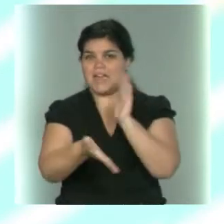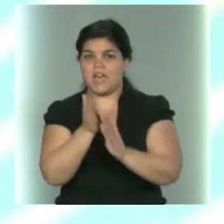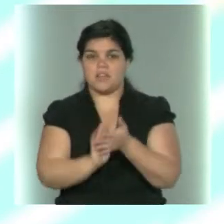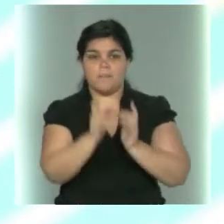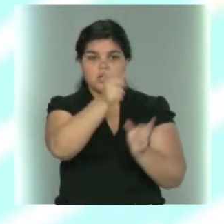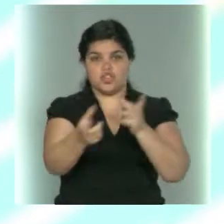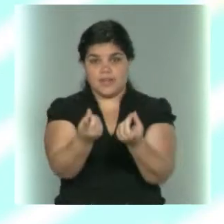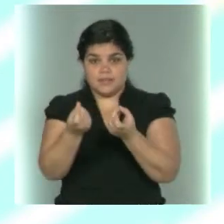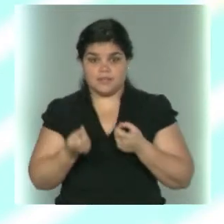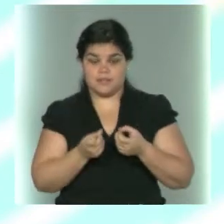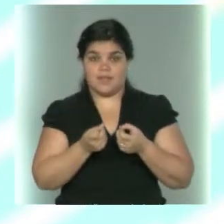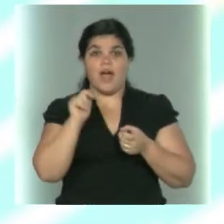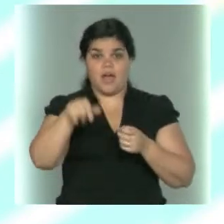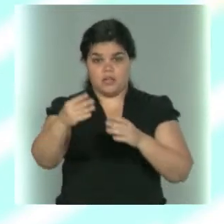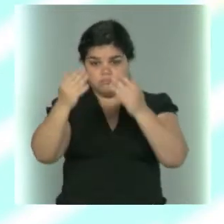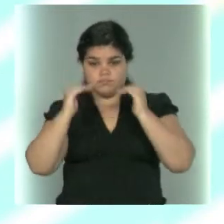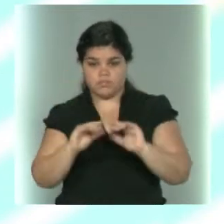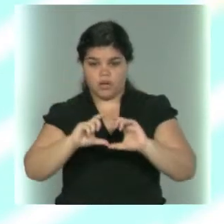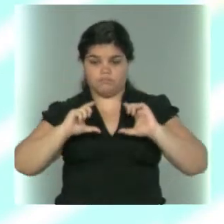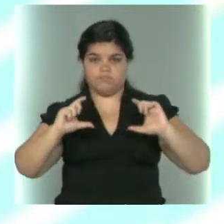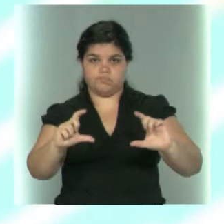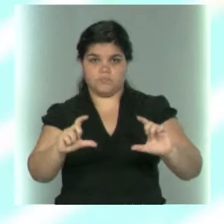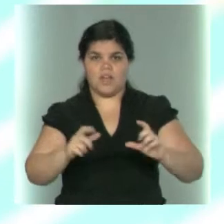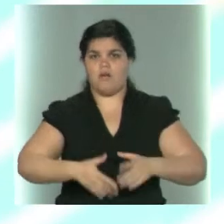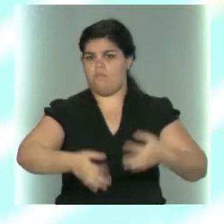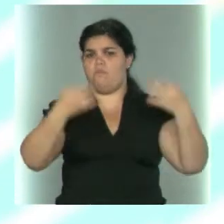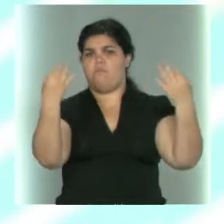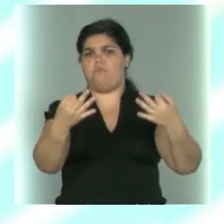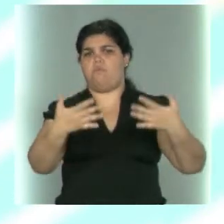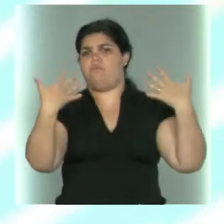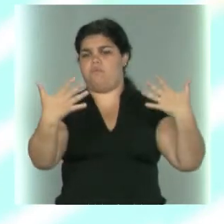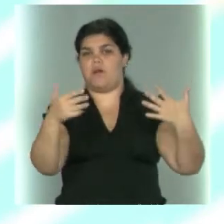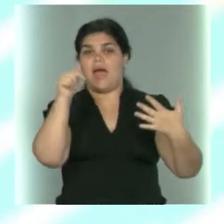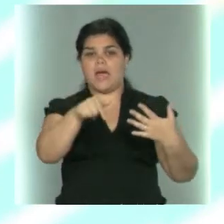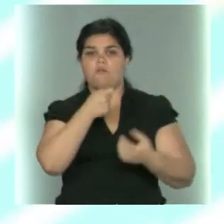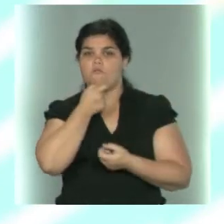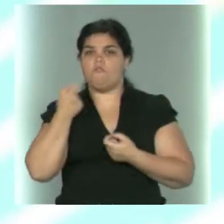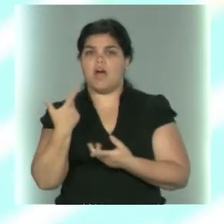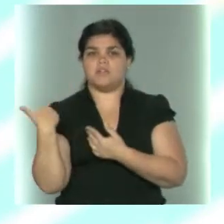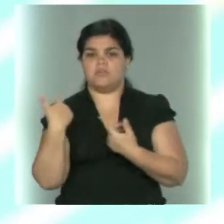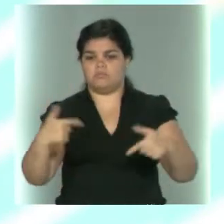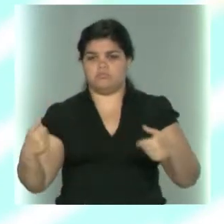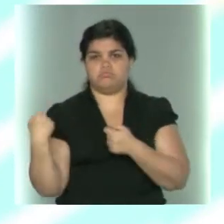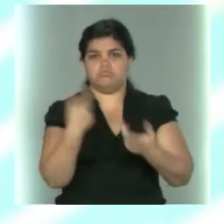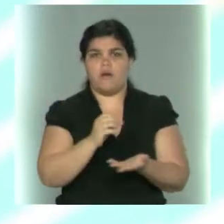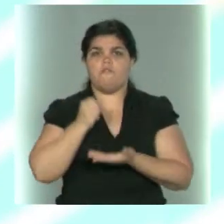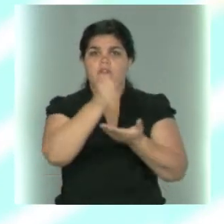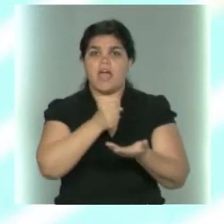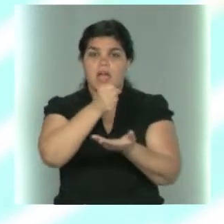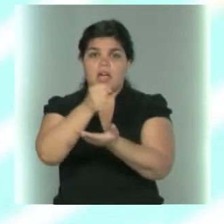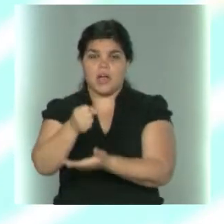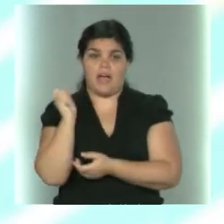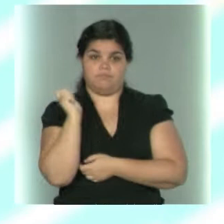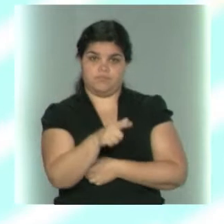necesite, y a partir de esa noticia hay una persona que comenta: qué grande, a esta persona tendrían que facilitarle todo tipo de becas posibles en